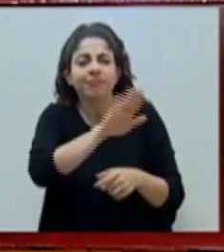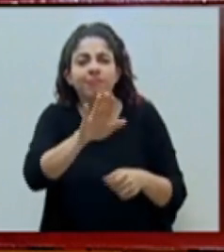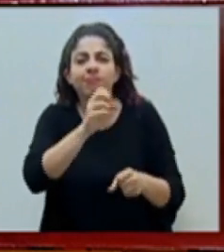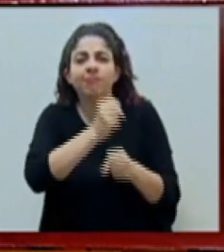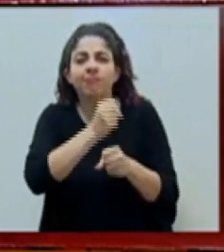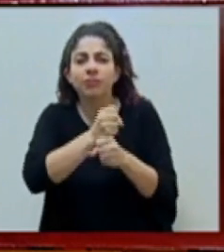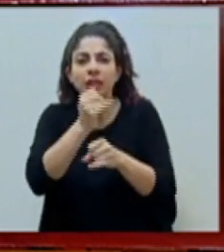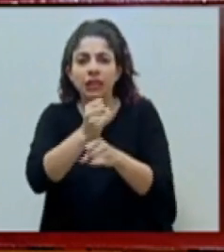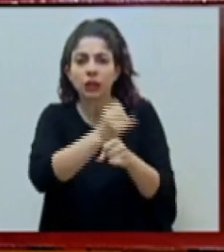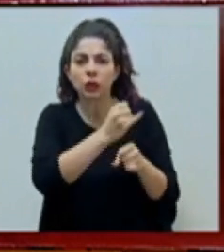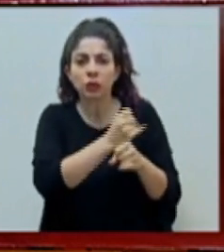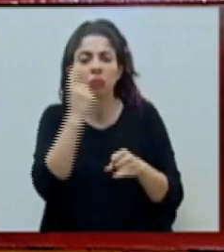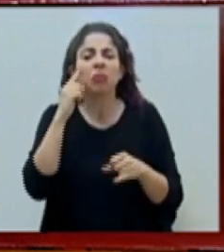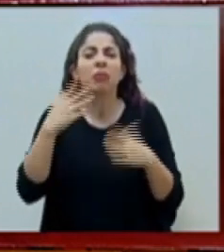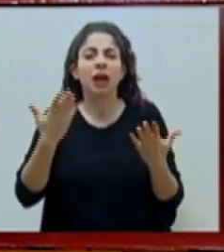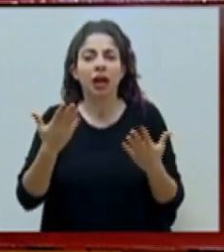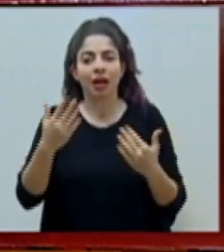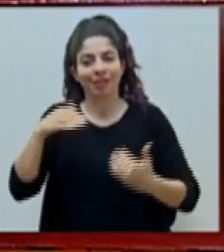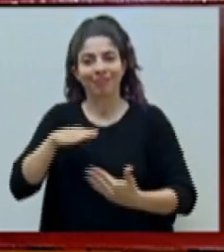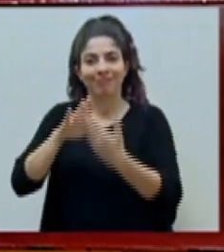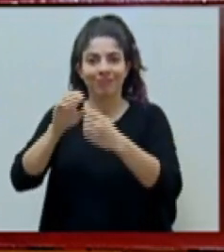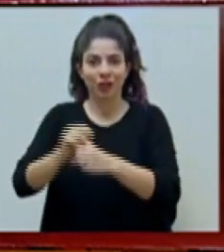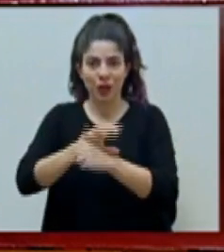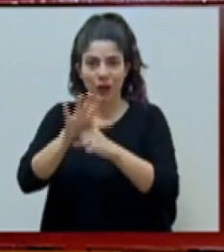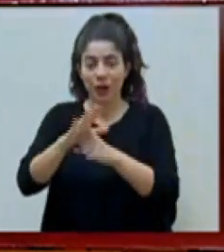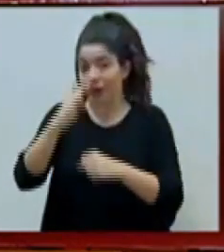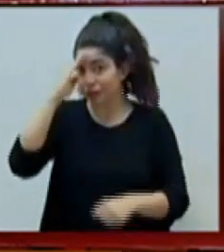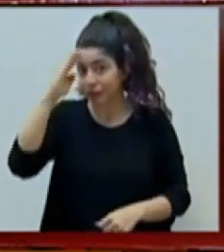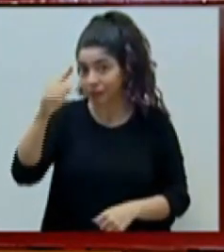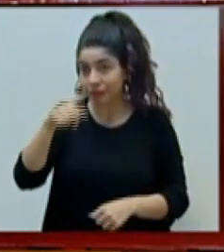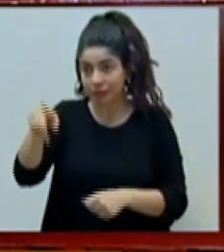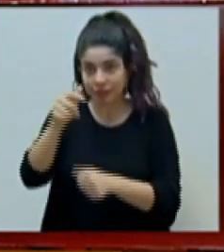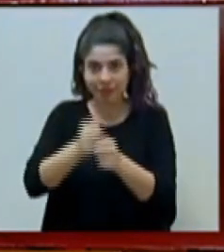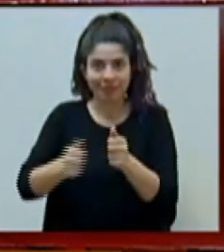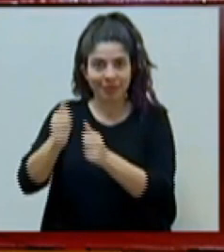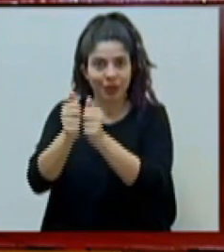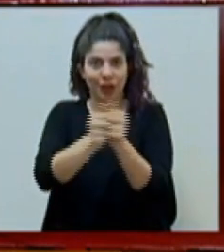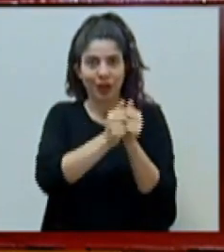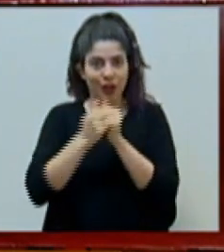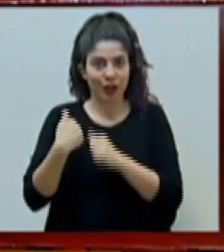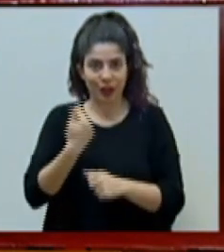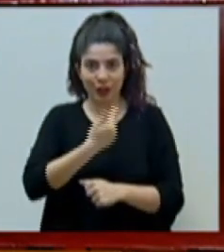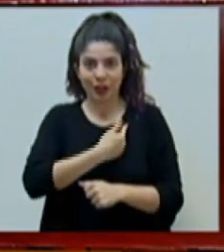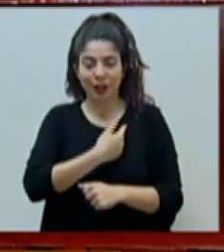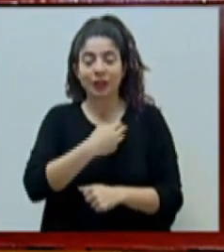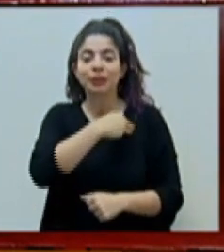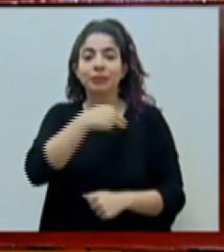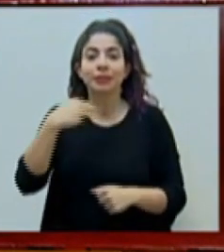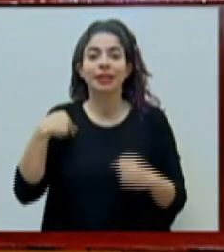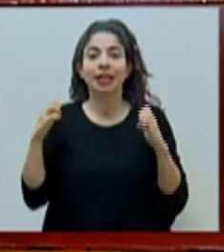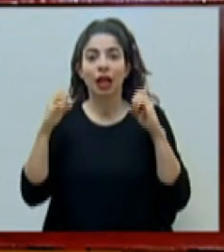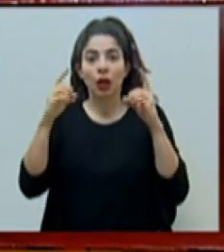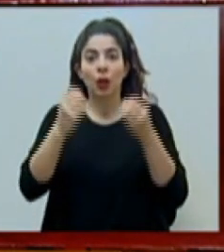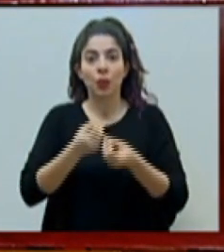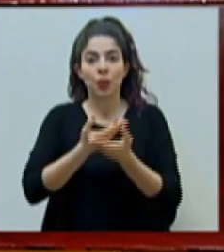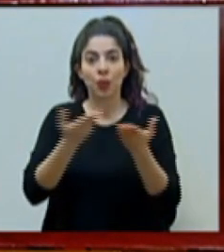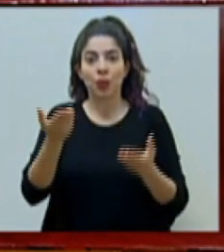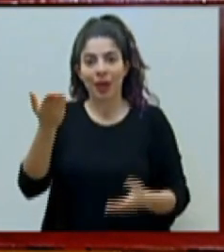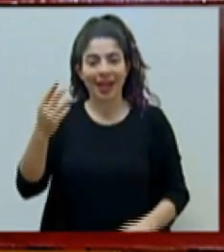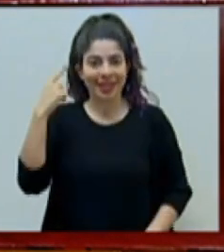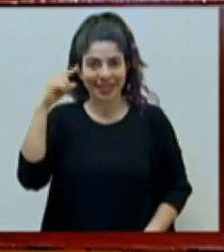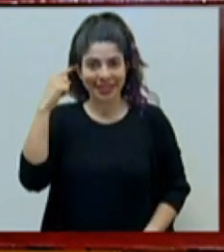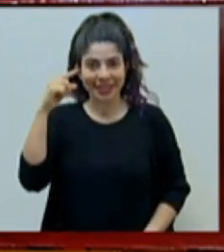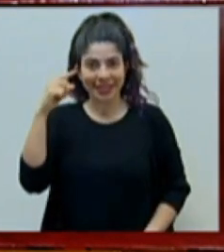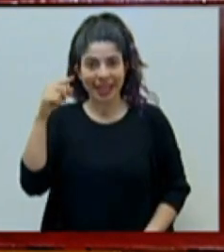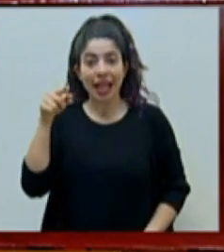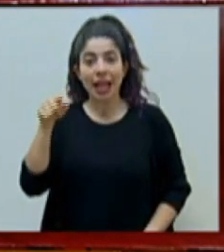realiza para enfrentar el COVID-19. Saludamos a los jerarcas que nos acompañan, la ministra de Educación Pública, la señora Giselle